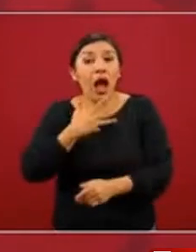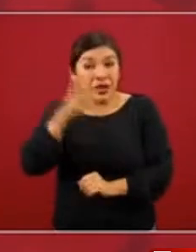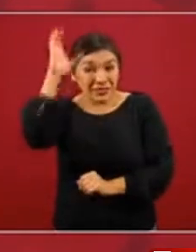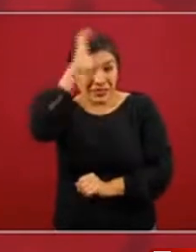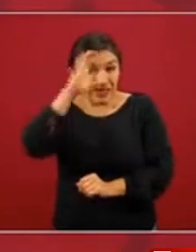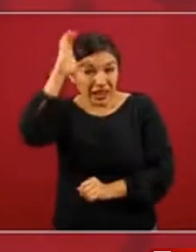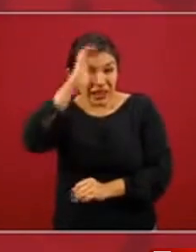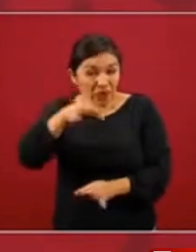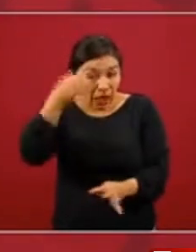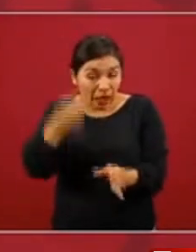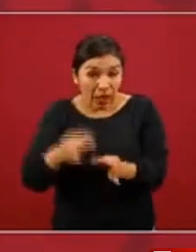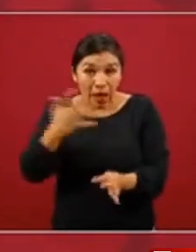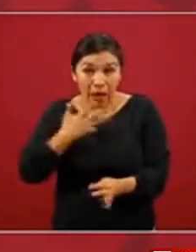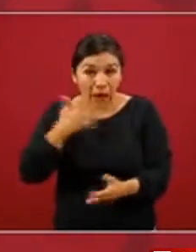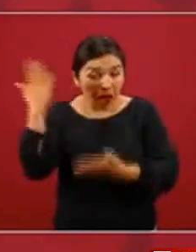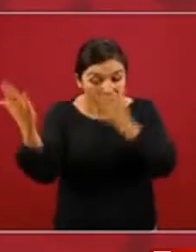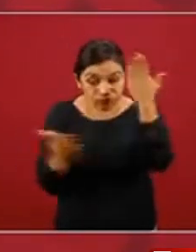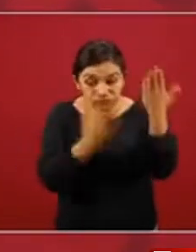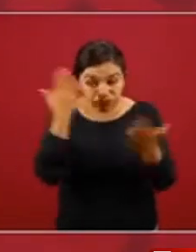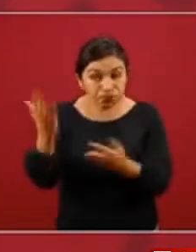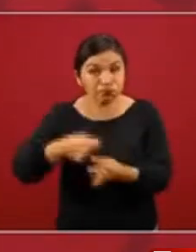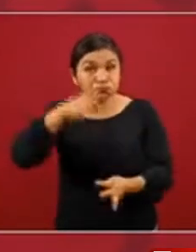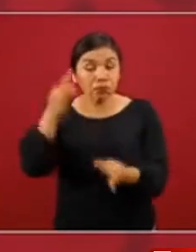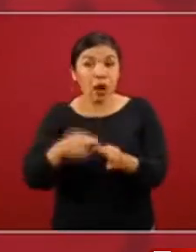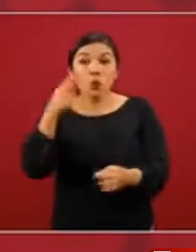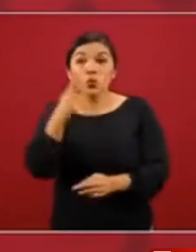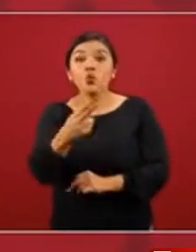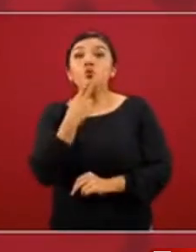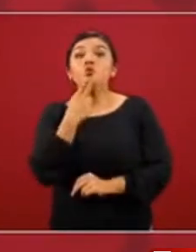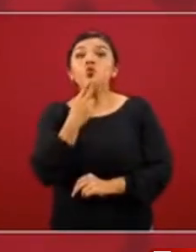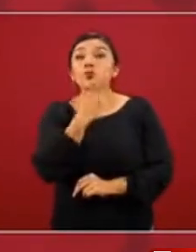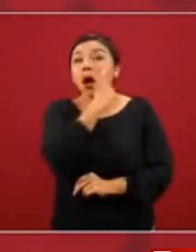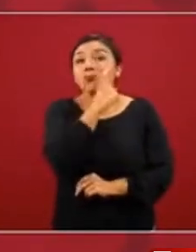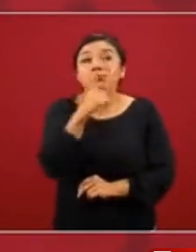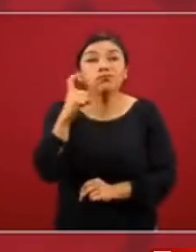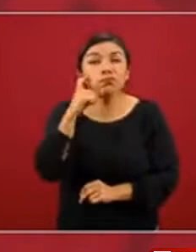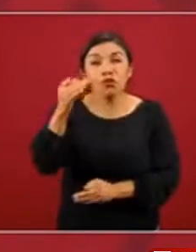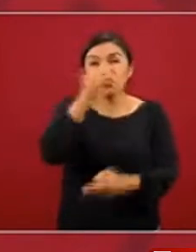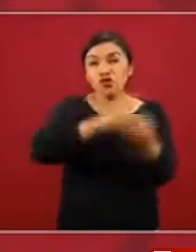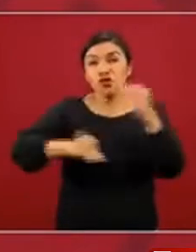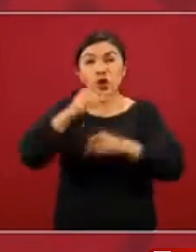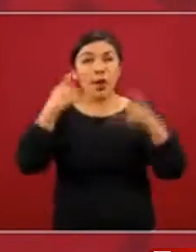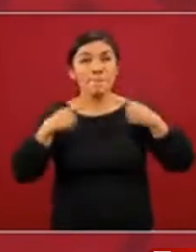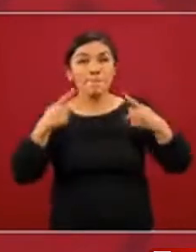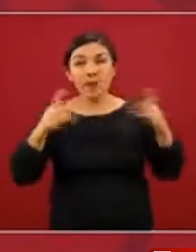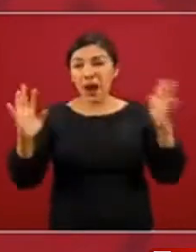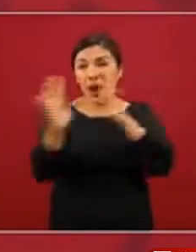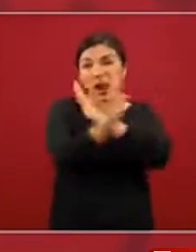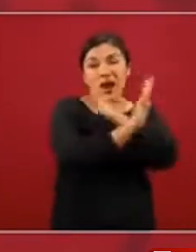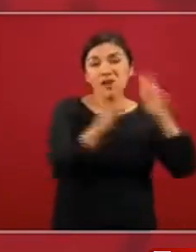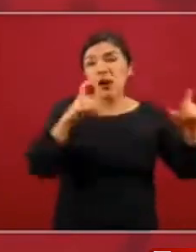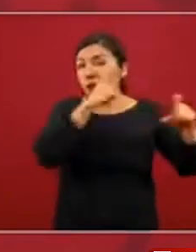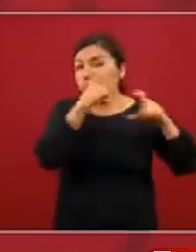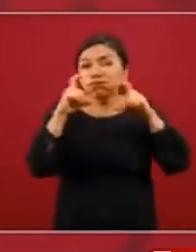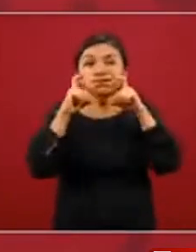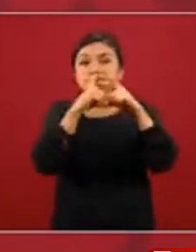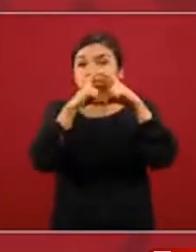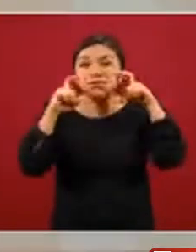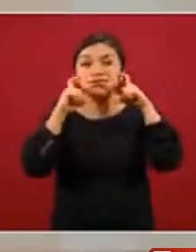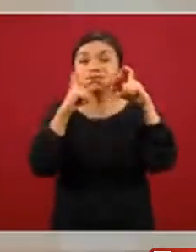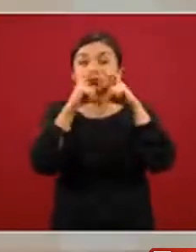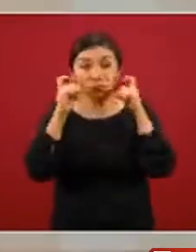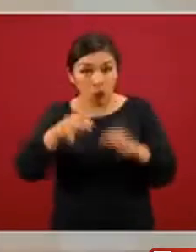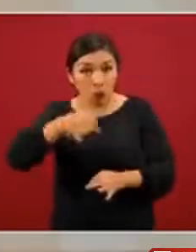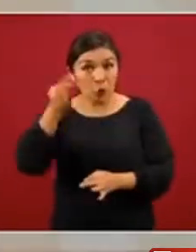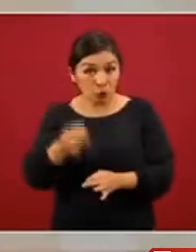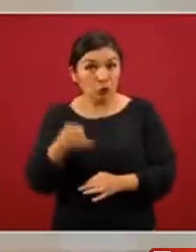científica razonablemente sólida de que su uso generalizado por todas y todos en todo momento